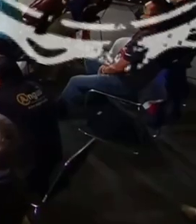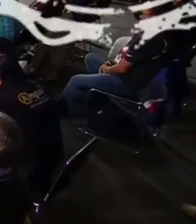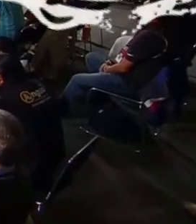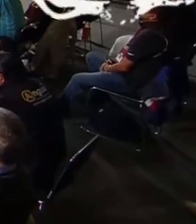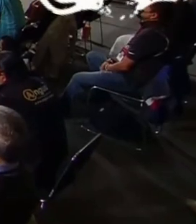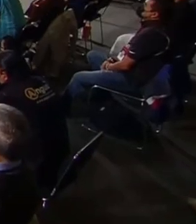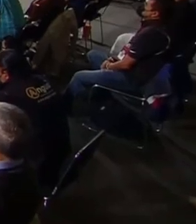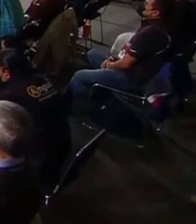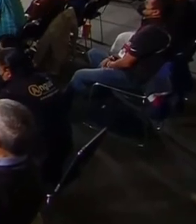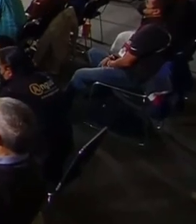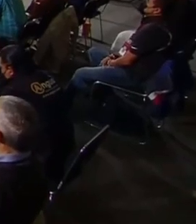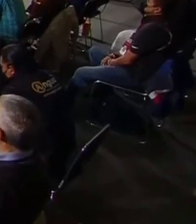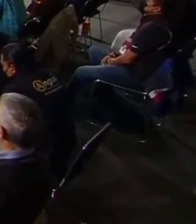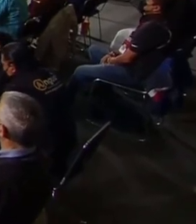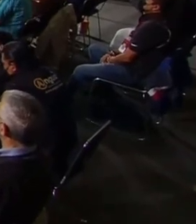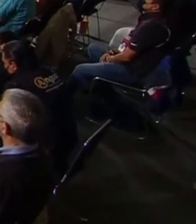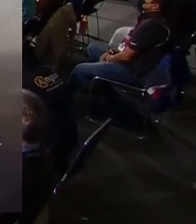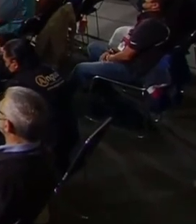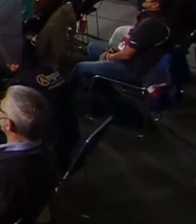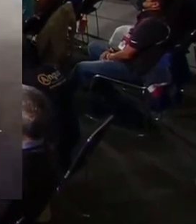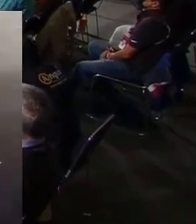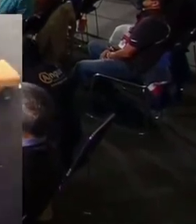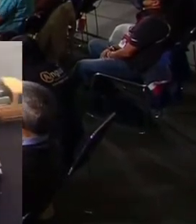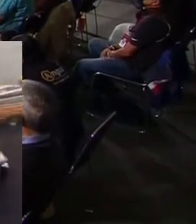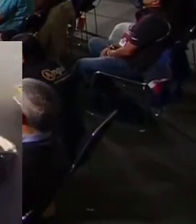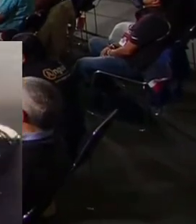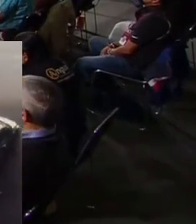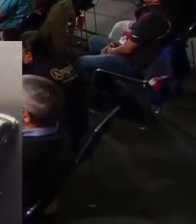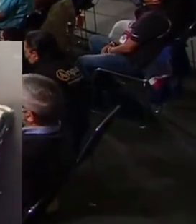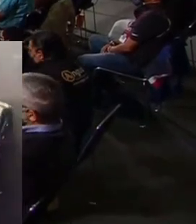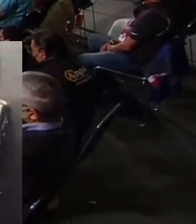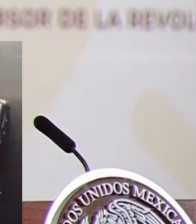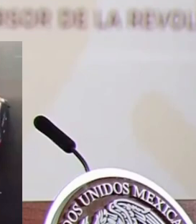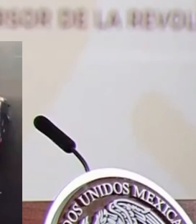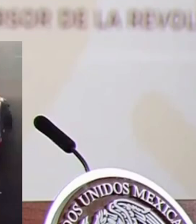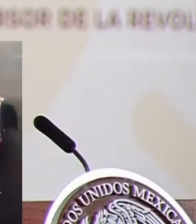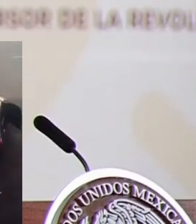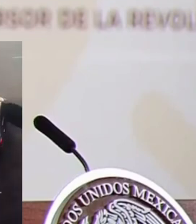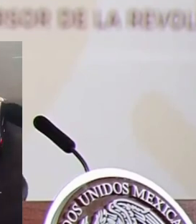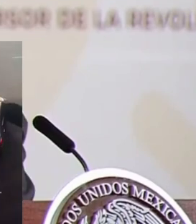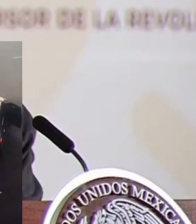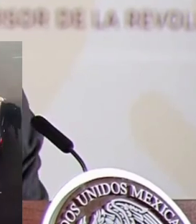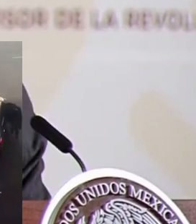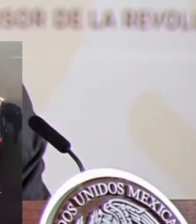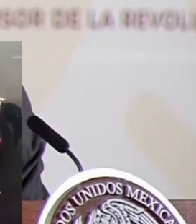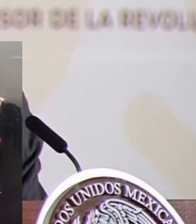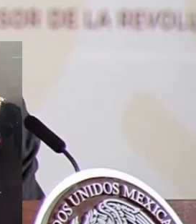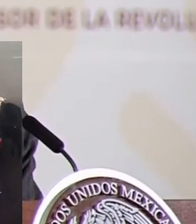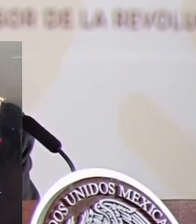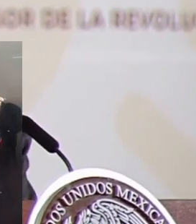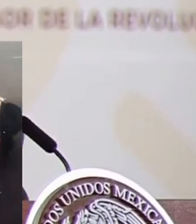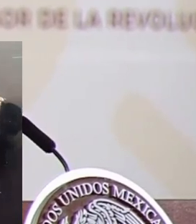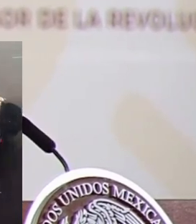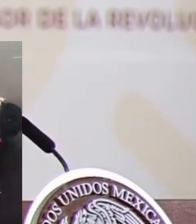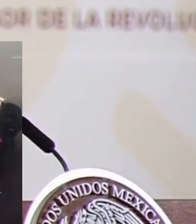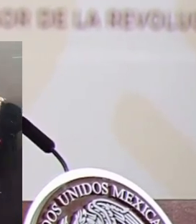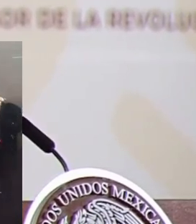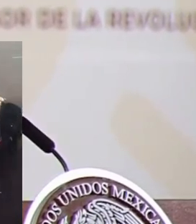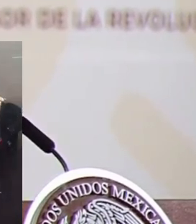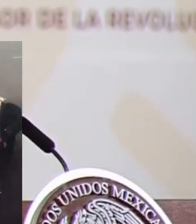Sí, se informó hoy en la mañana, intervino la Secretaría de la Defensa y también las policías